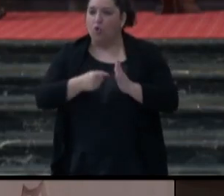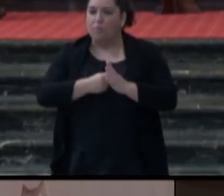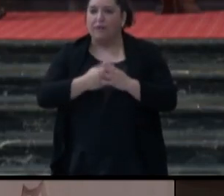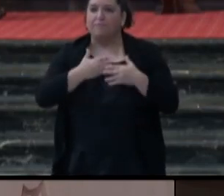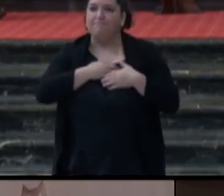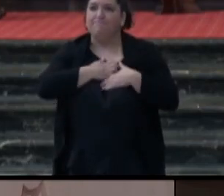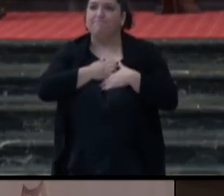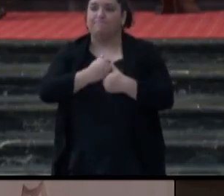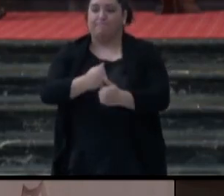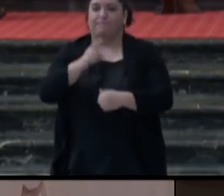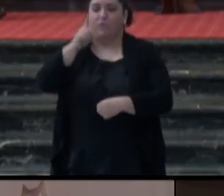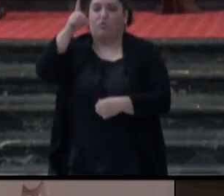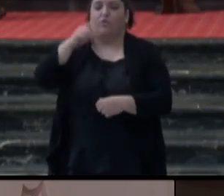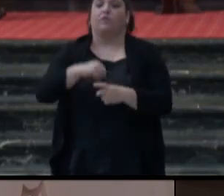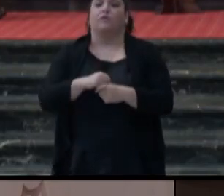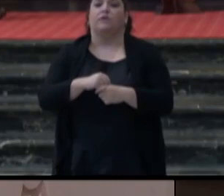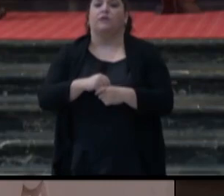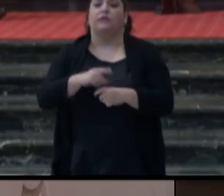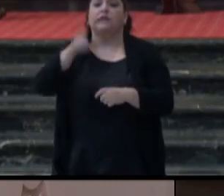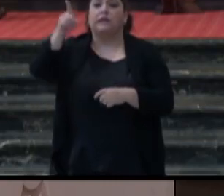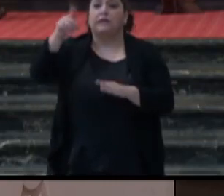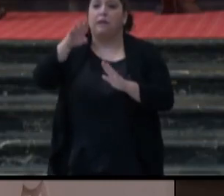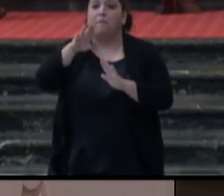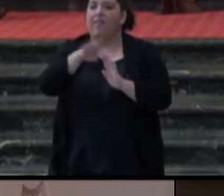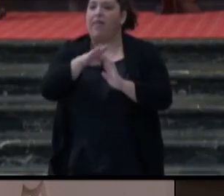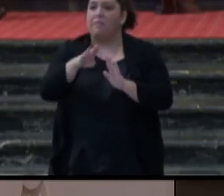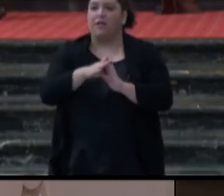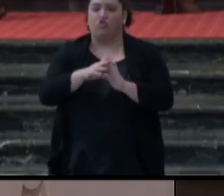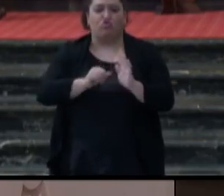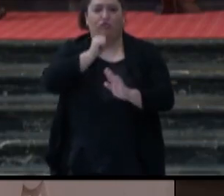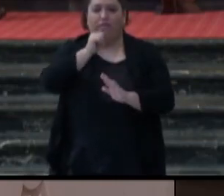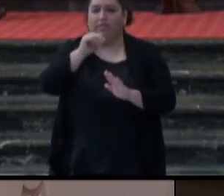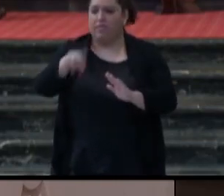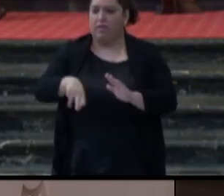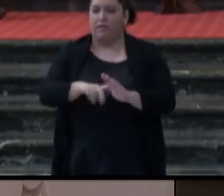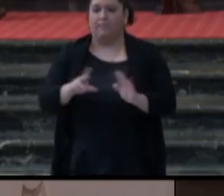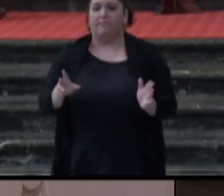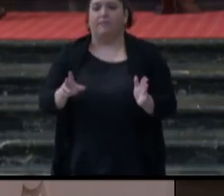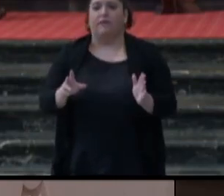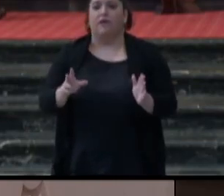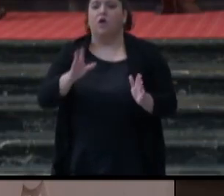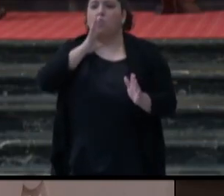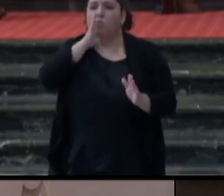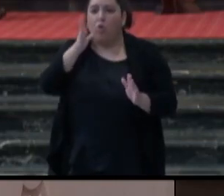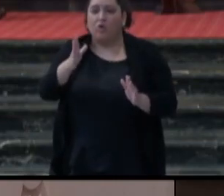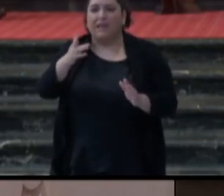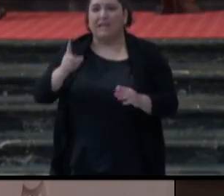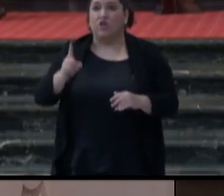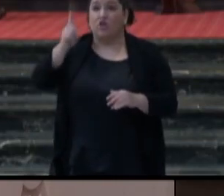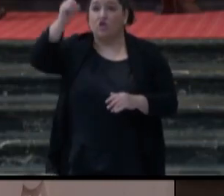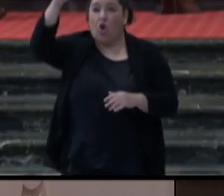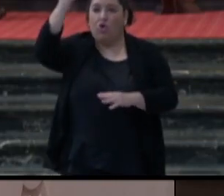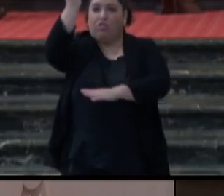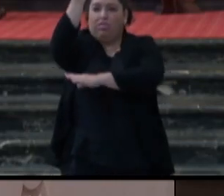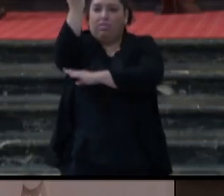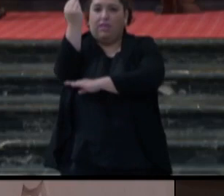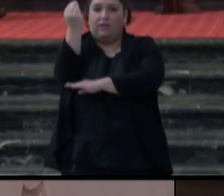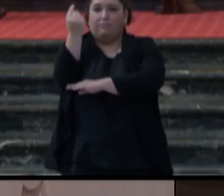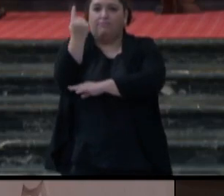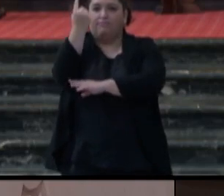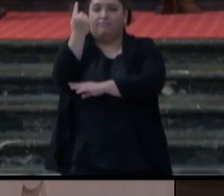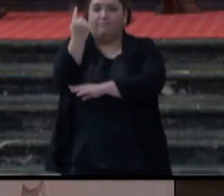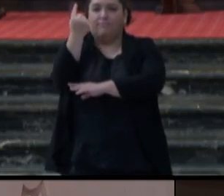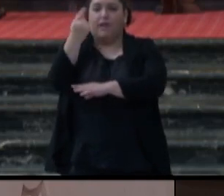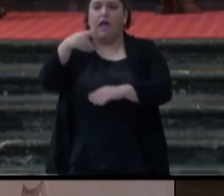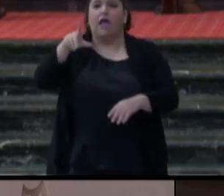y quienes dicen que con este mandamiento basta porque poniéndole a Dios en el centro